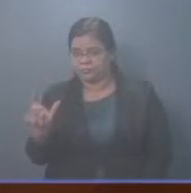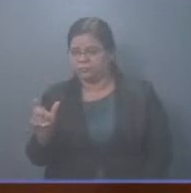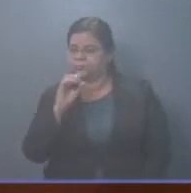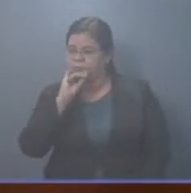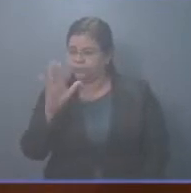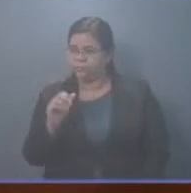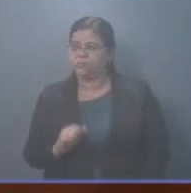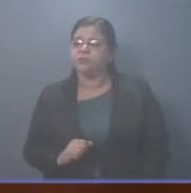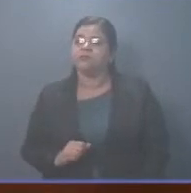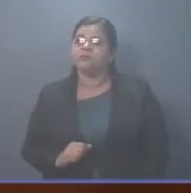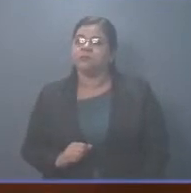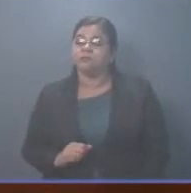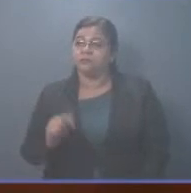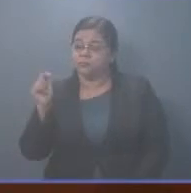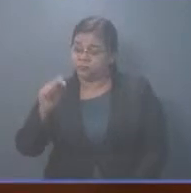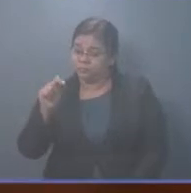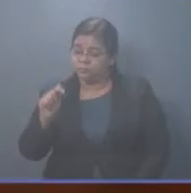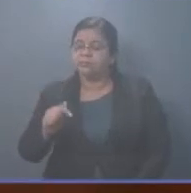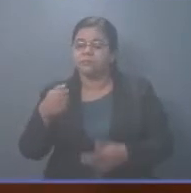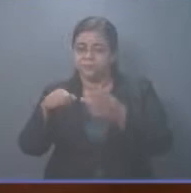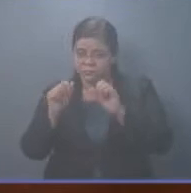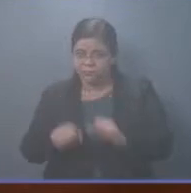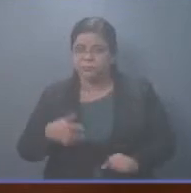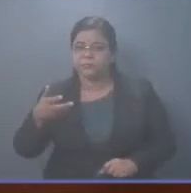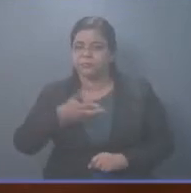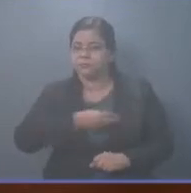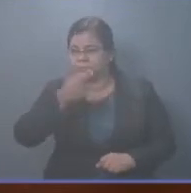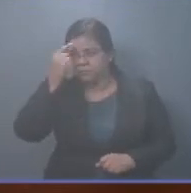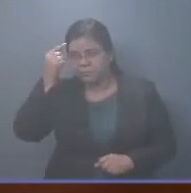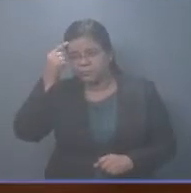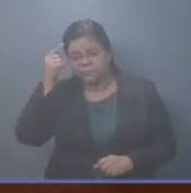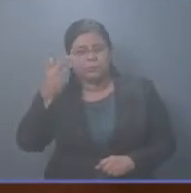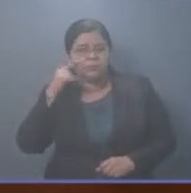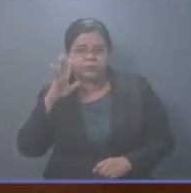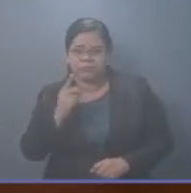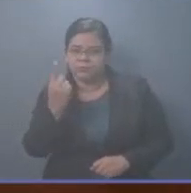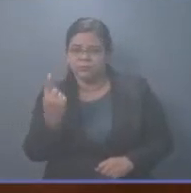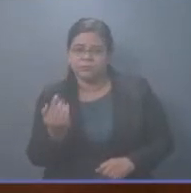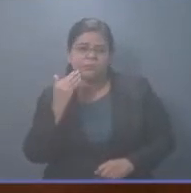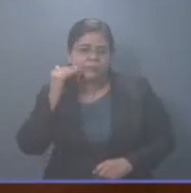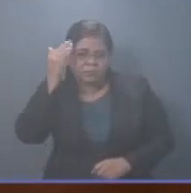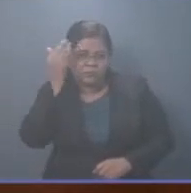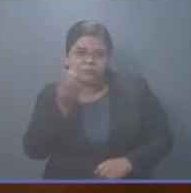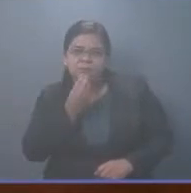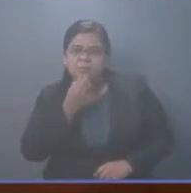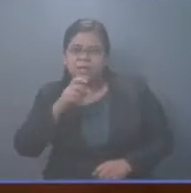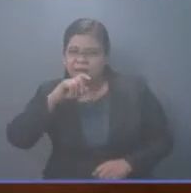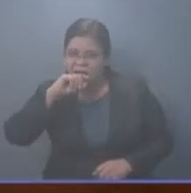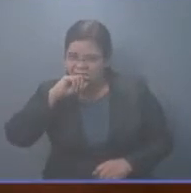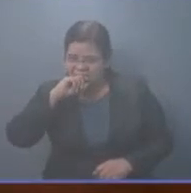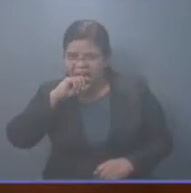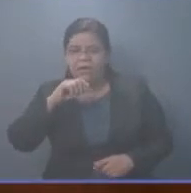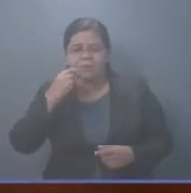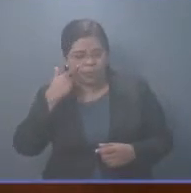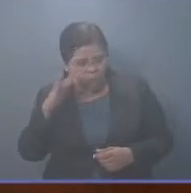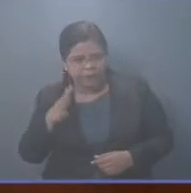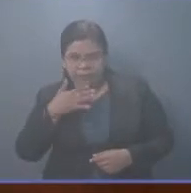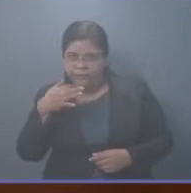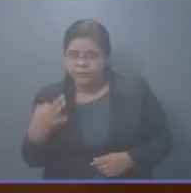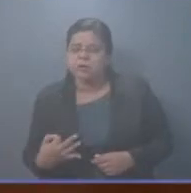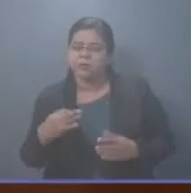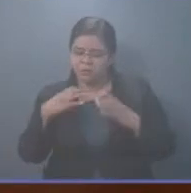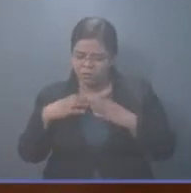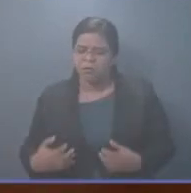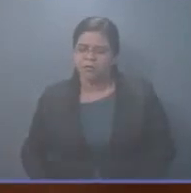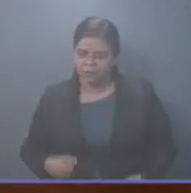así. Al respecto, es posible considerar que en caso que el adulto mayor sea de escasos recursos que fuere comprobable, el Estado